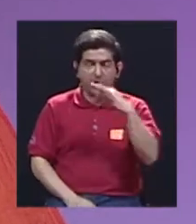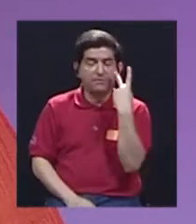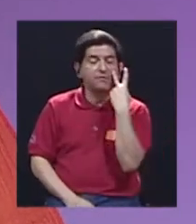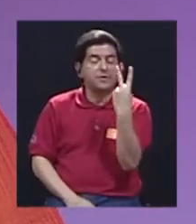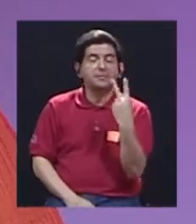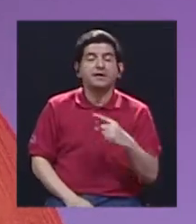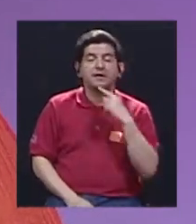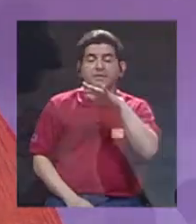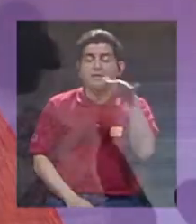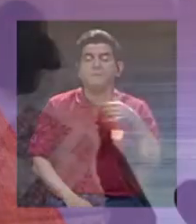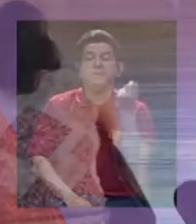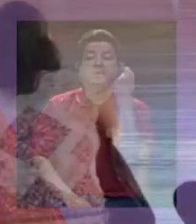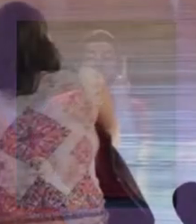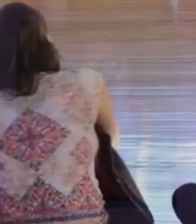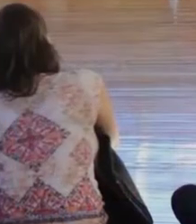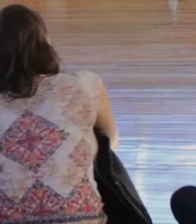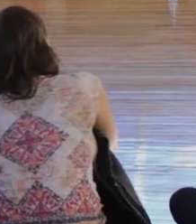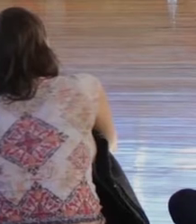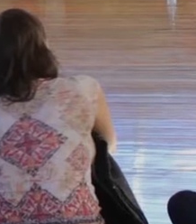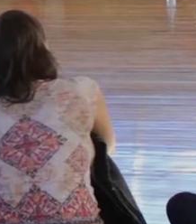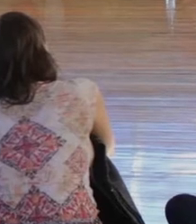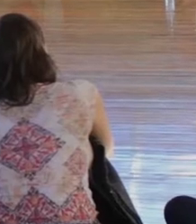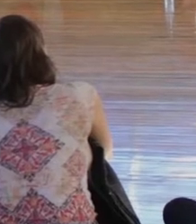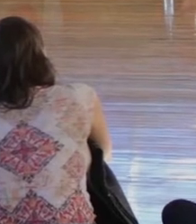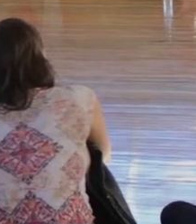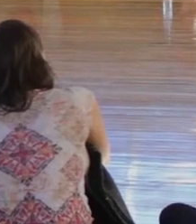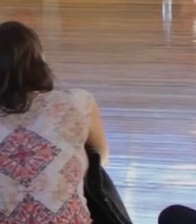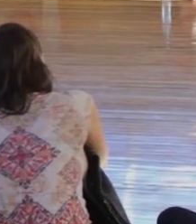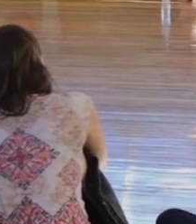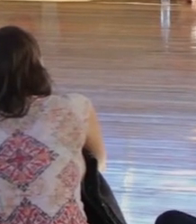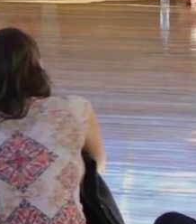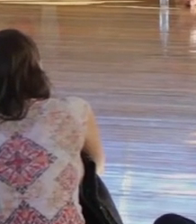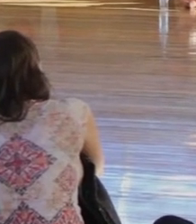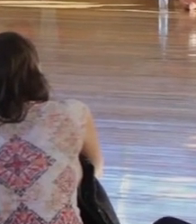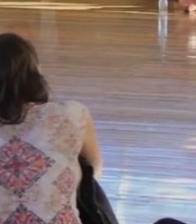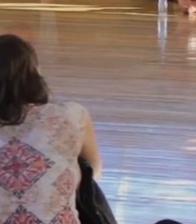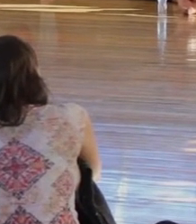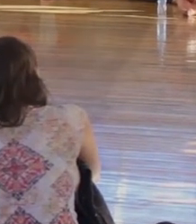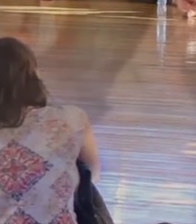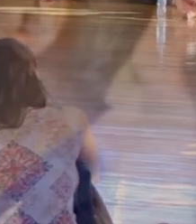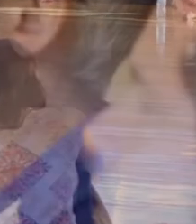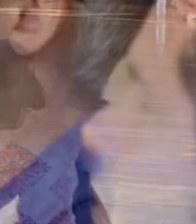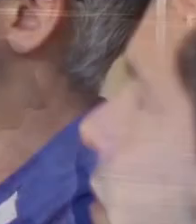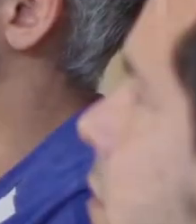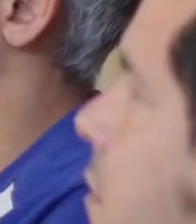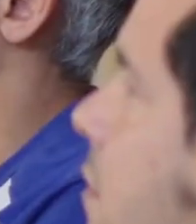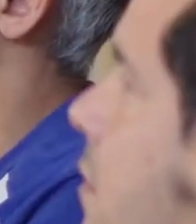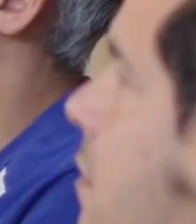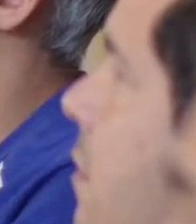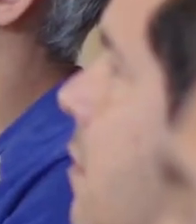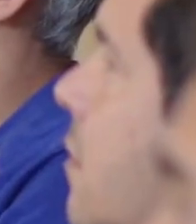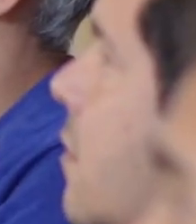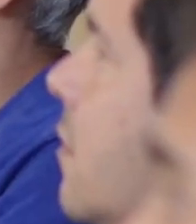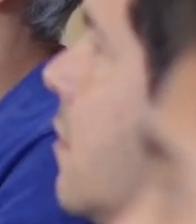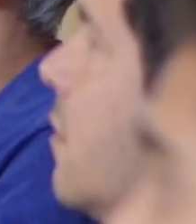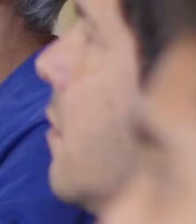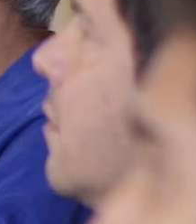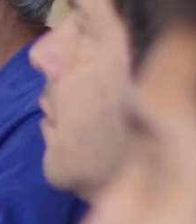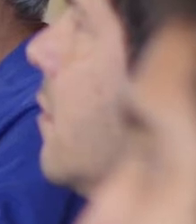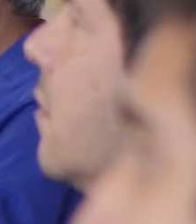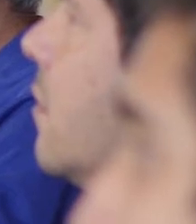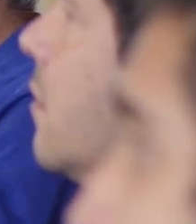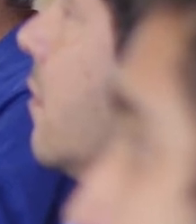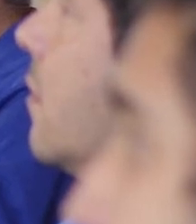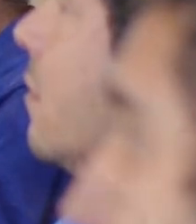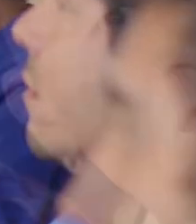de ver la realidad de entenderla y que muchas veces todas las actividades artísticas que digamos el mundo moderno desprecia como si fueran